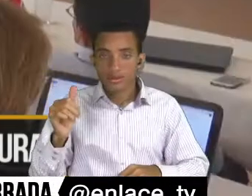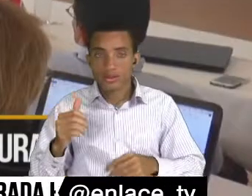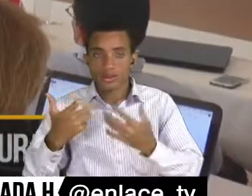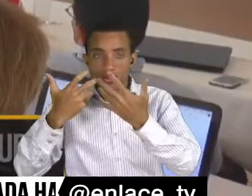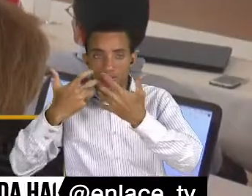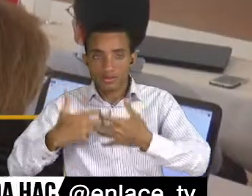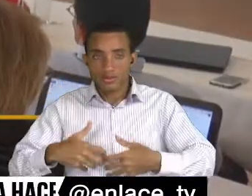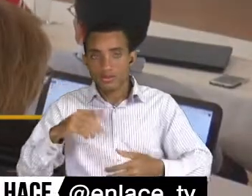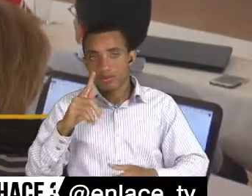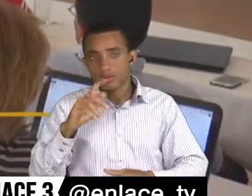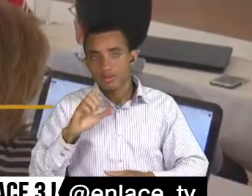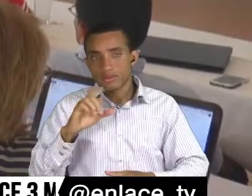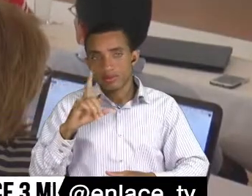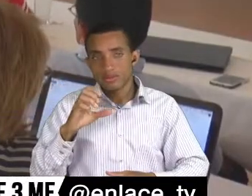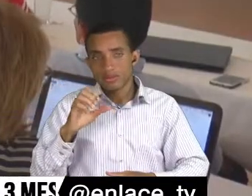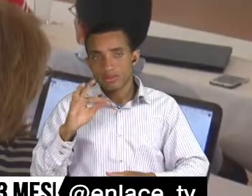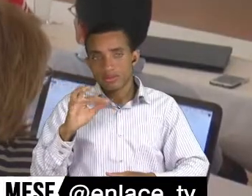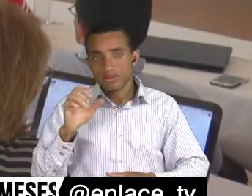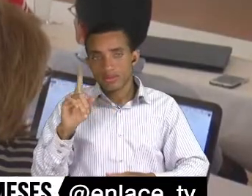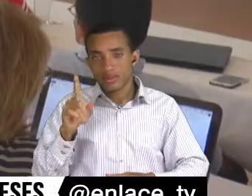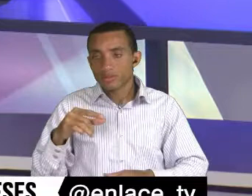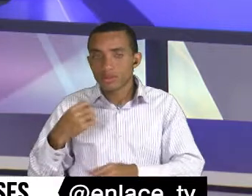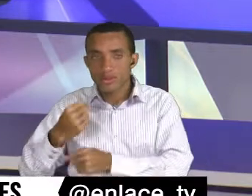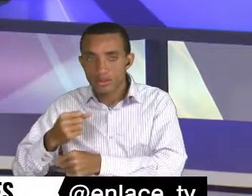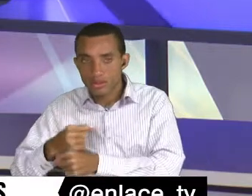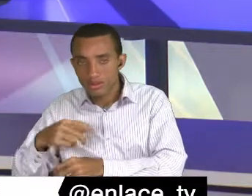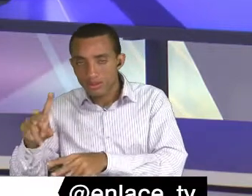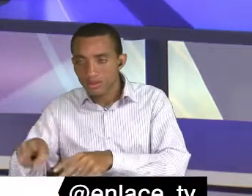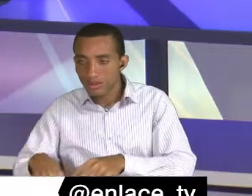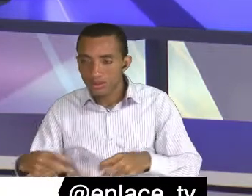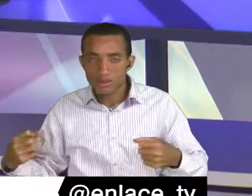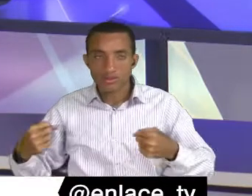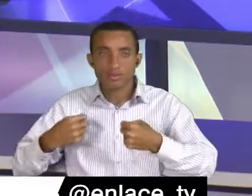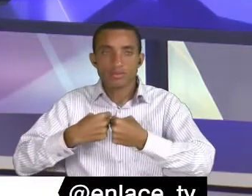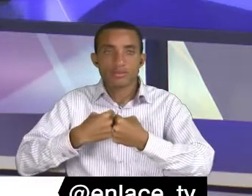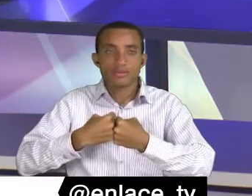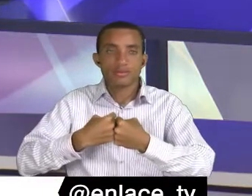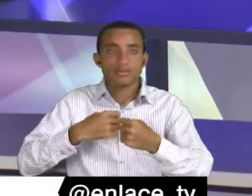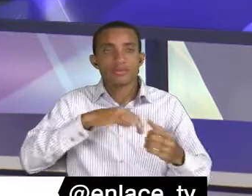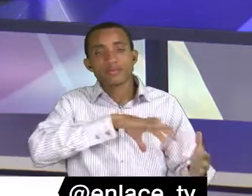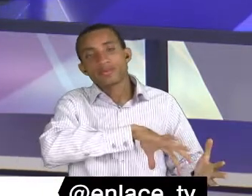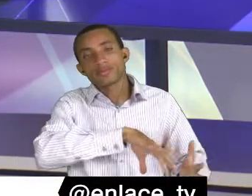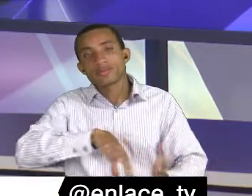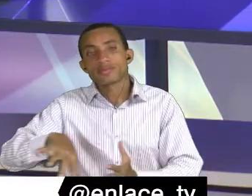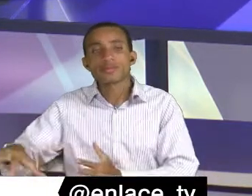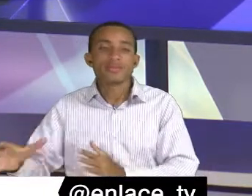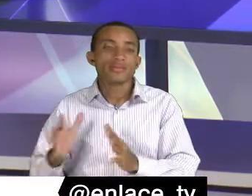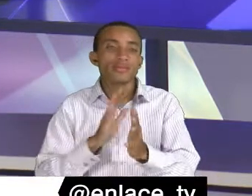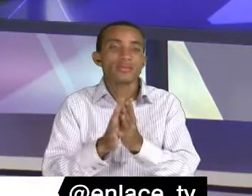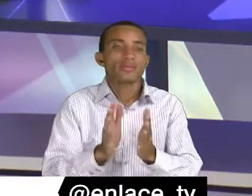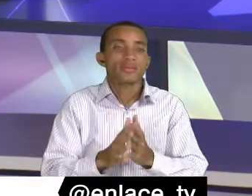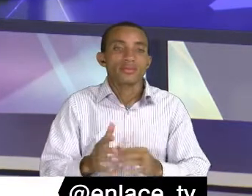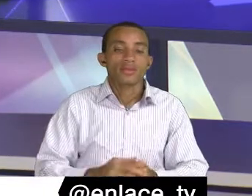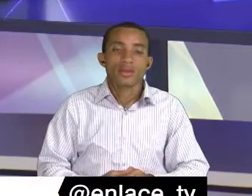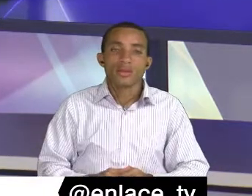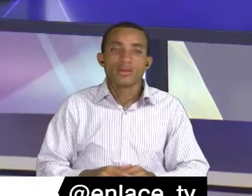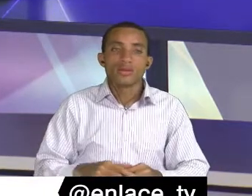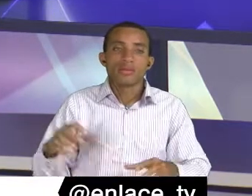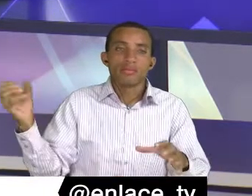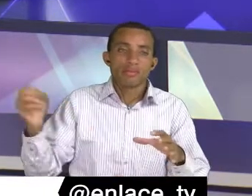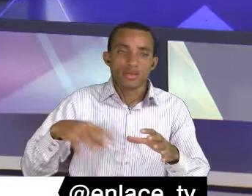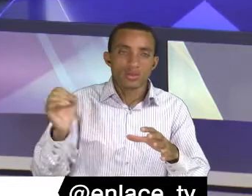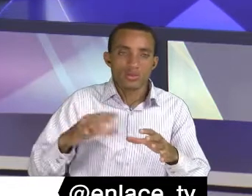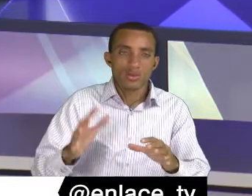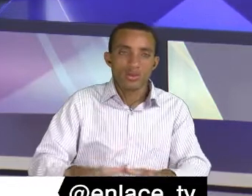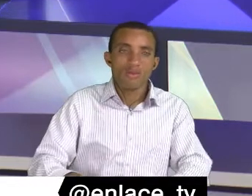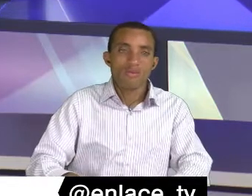de seguridad que beneficia a todos los habitantes de la región. Y en otra información, la acumulación de basuras en el caño ubicado en el puente del sector de